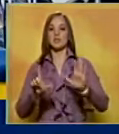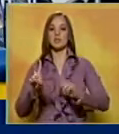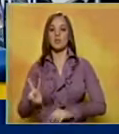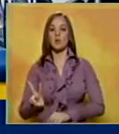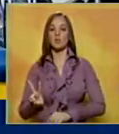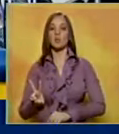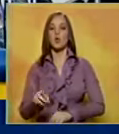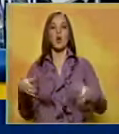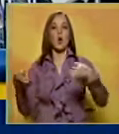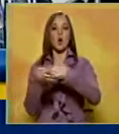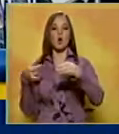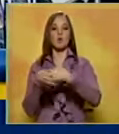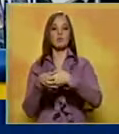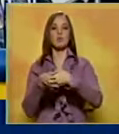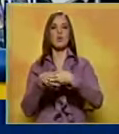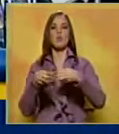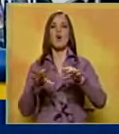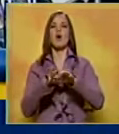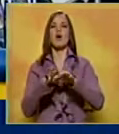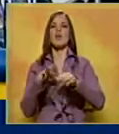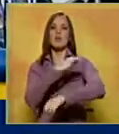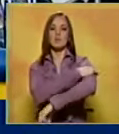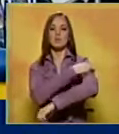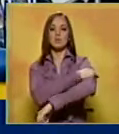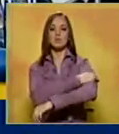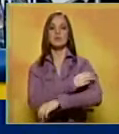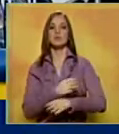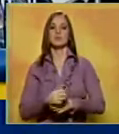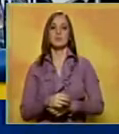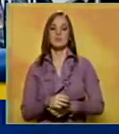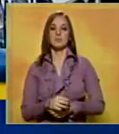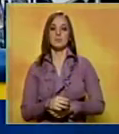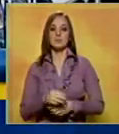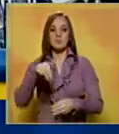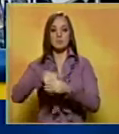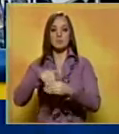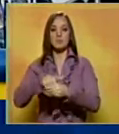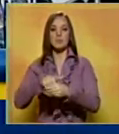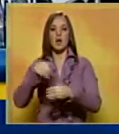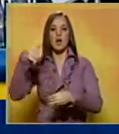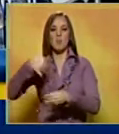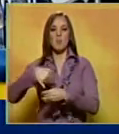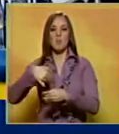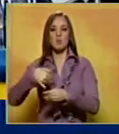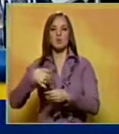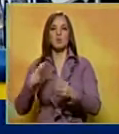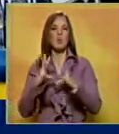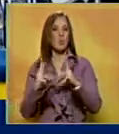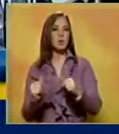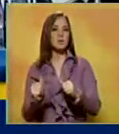Organización política, la MUC. Total votos alcanzados,